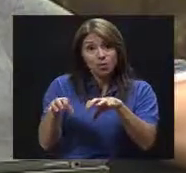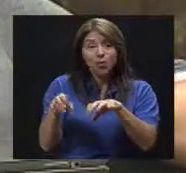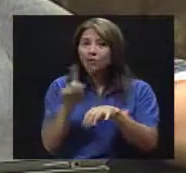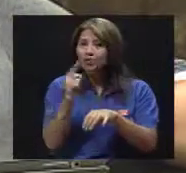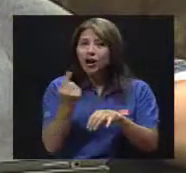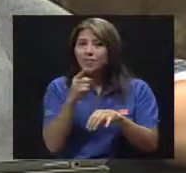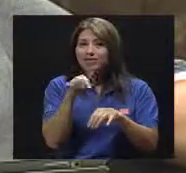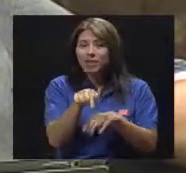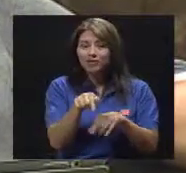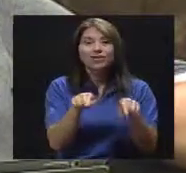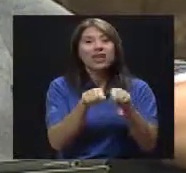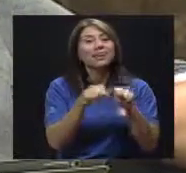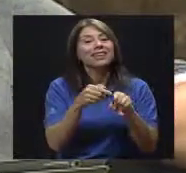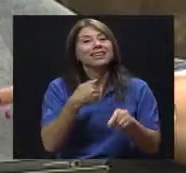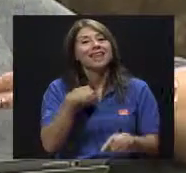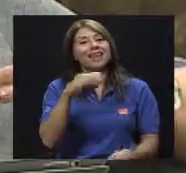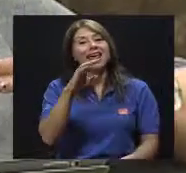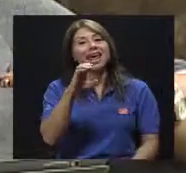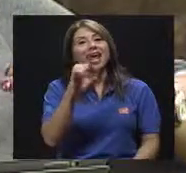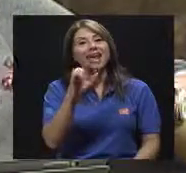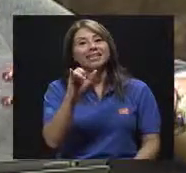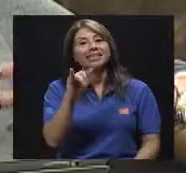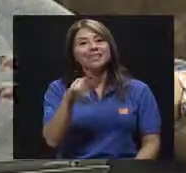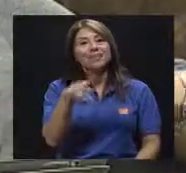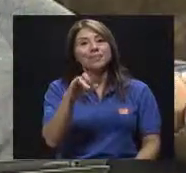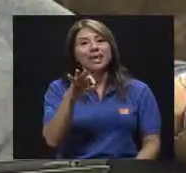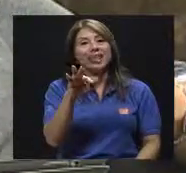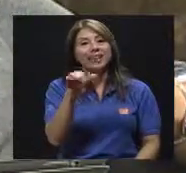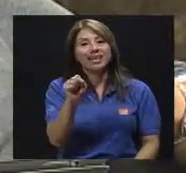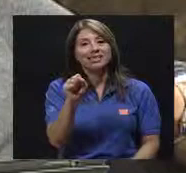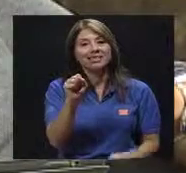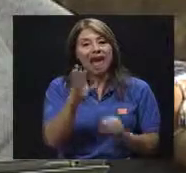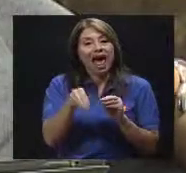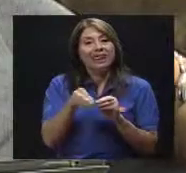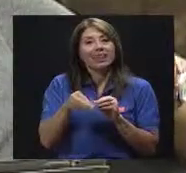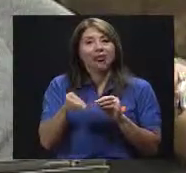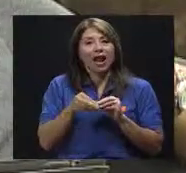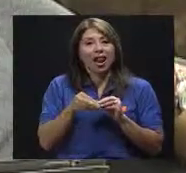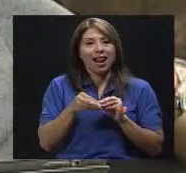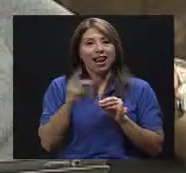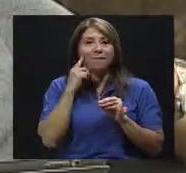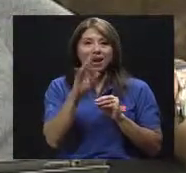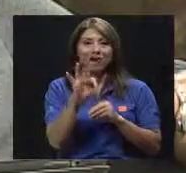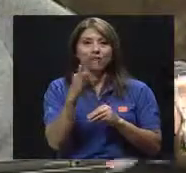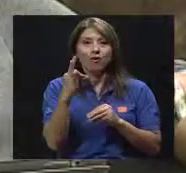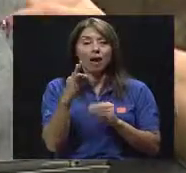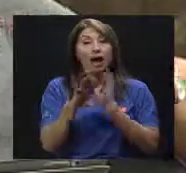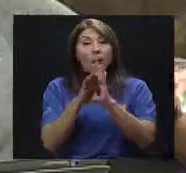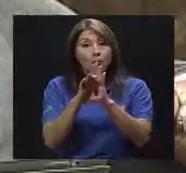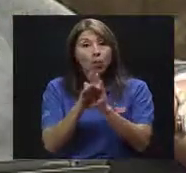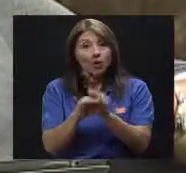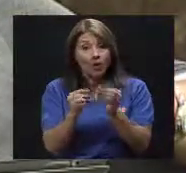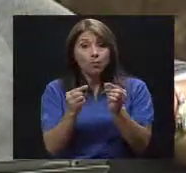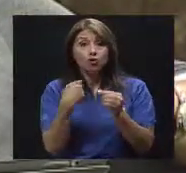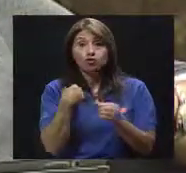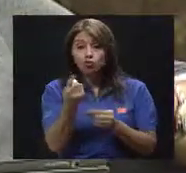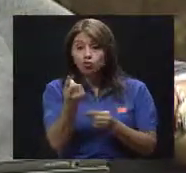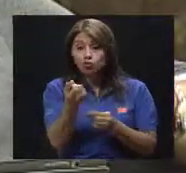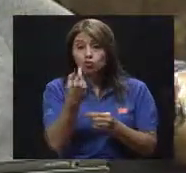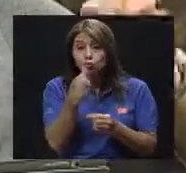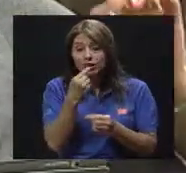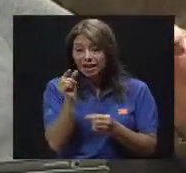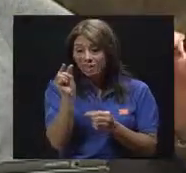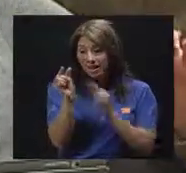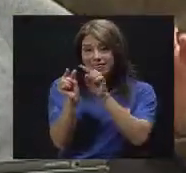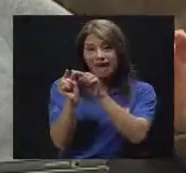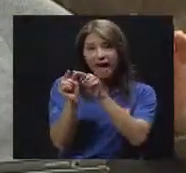tienen excipientes, es decir, lo que se le agrega adicional para darle la forma, ¿verdad? No, no toda la tableta que yo me tomo tiene 500 miligramos de acetaminofén, sino